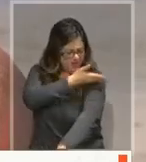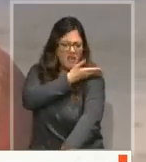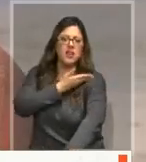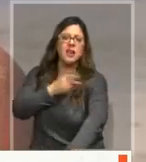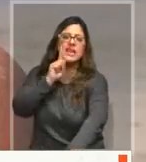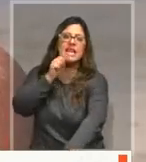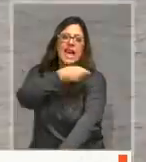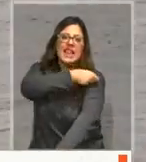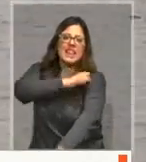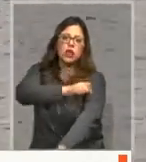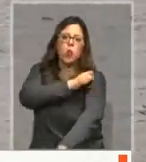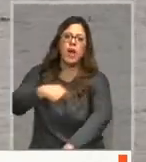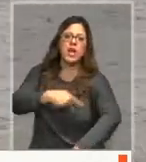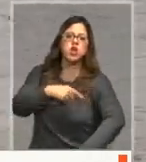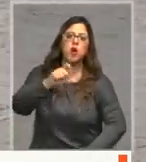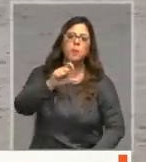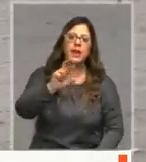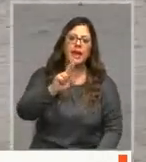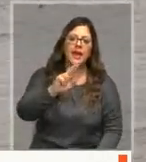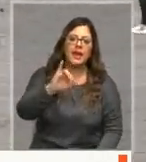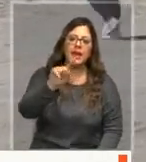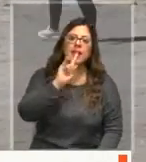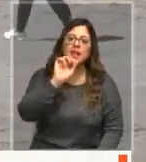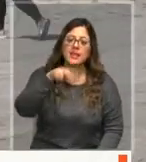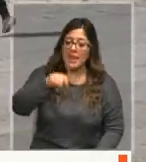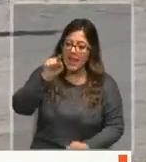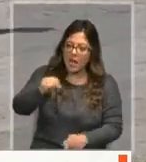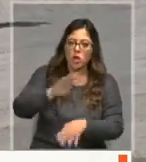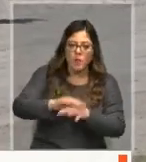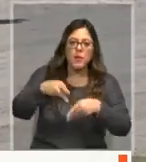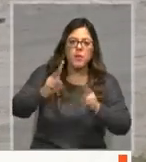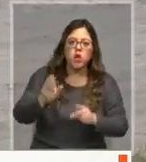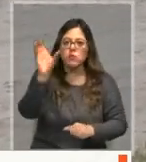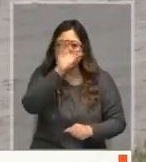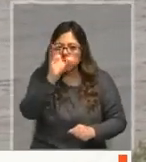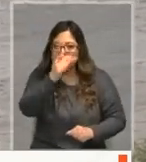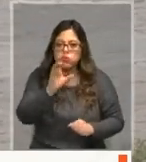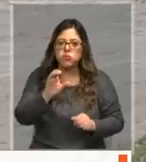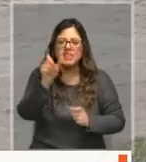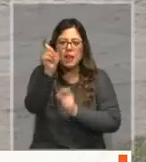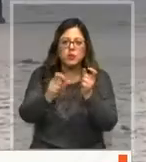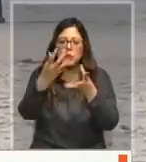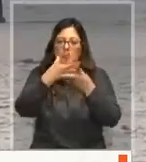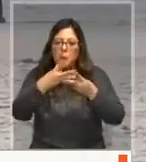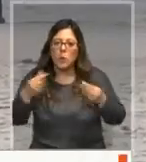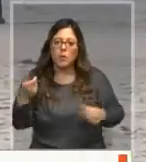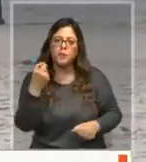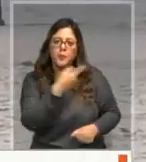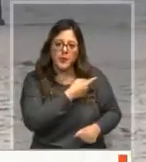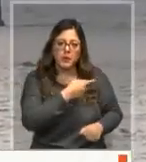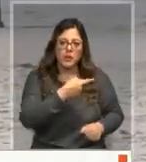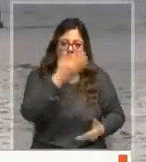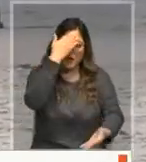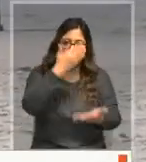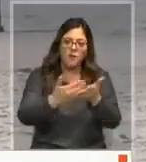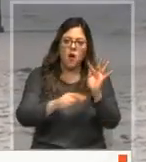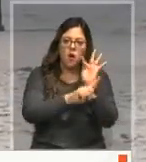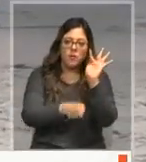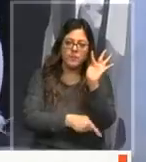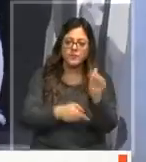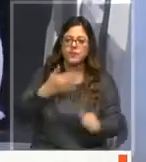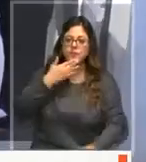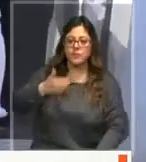con el nombre Cristian. Este antecedente permitió acotar la búsqueda entre las presuntas desgracias interpuestas ante la Fiscalía y las